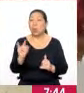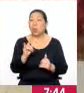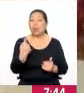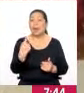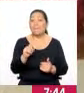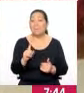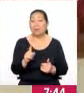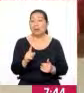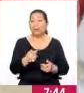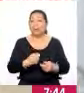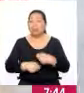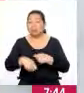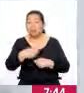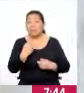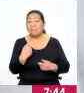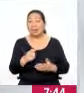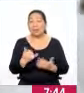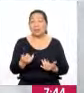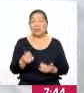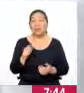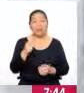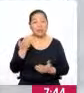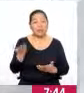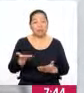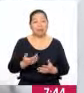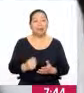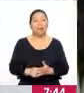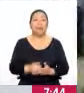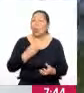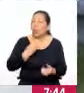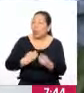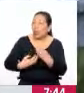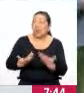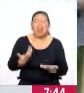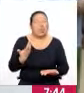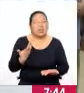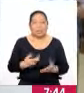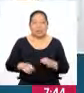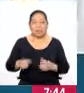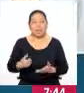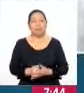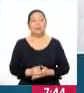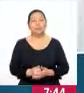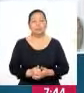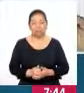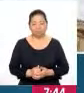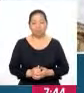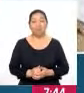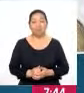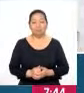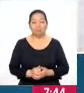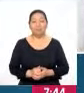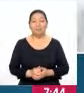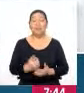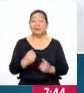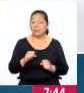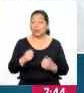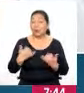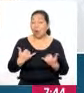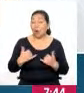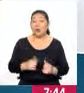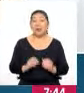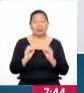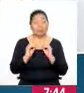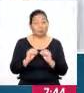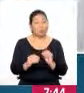para el tema narcotráfico. Ingeniero, bienvenido a TV Perú y cuéntenos acerca de este análisis que han realizado como gerencia. Sí, muchas gracias. Creo que nosotros el día de hoy hemos